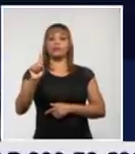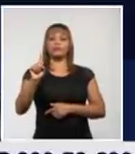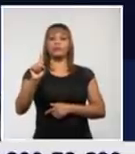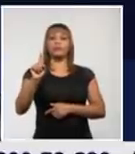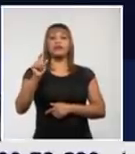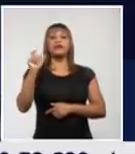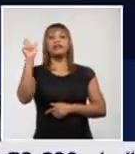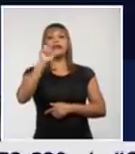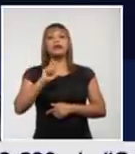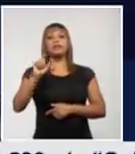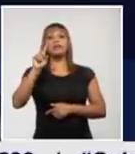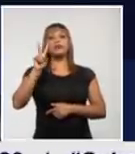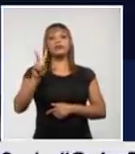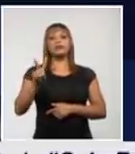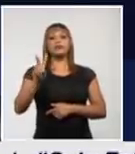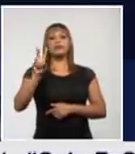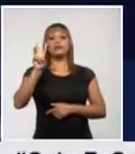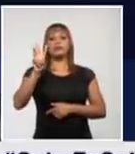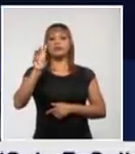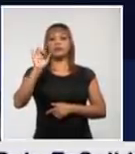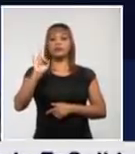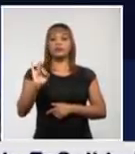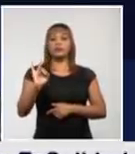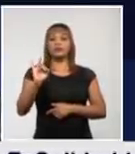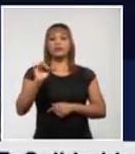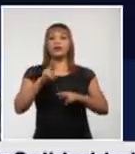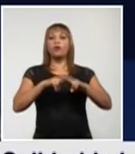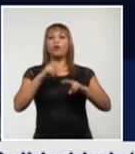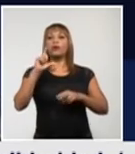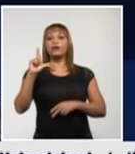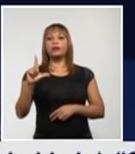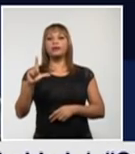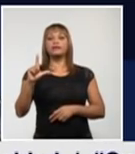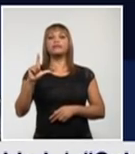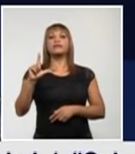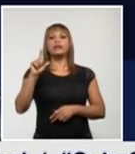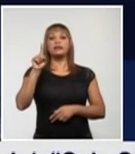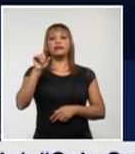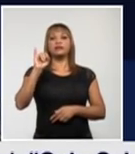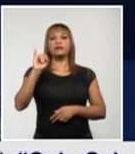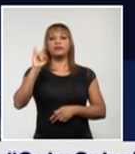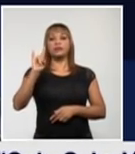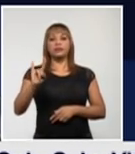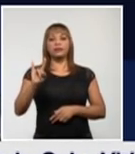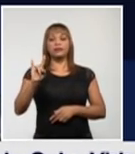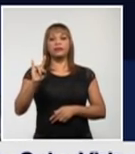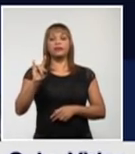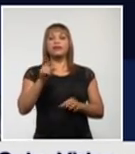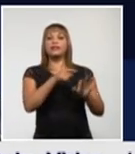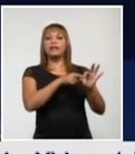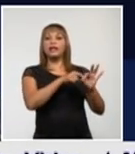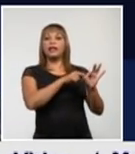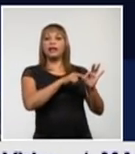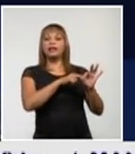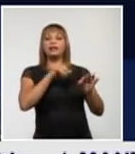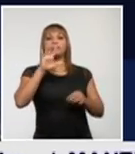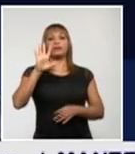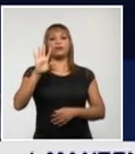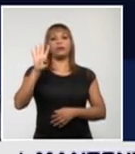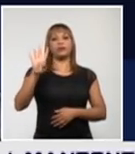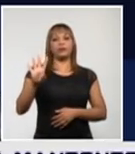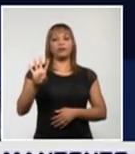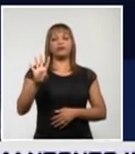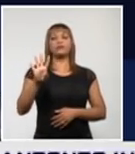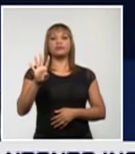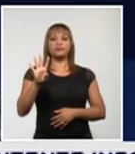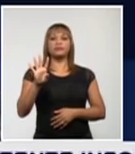Camagüey 237, de Holguín 169, del municipio especial 54 muestras,